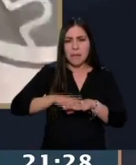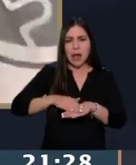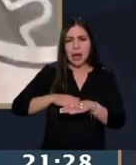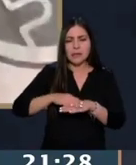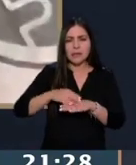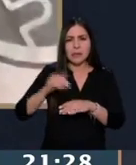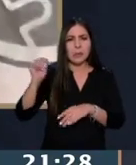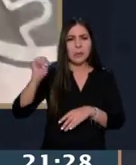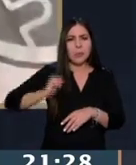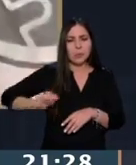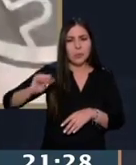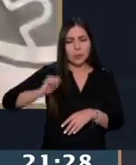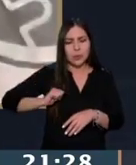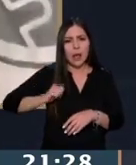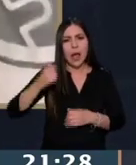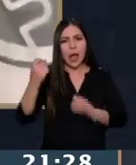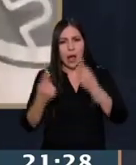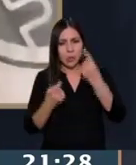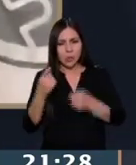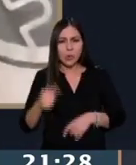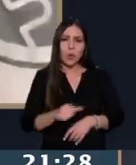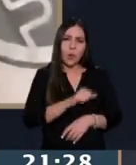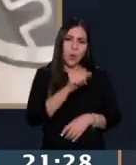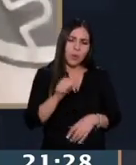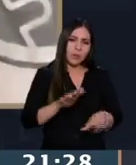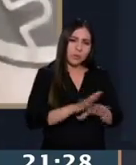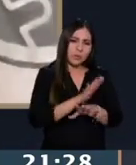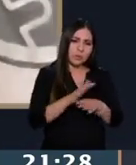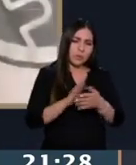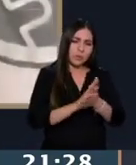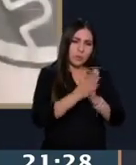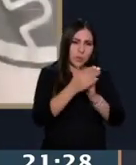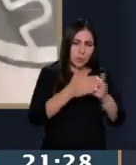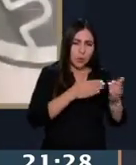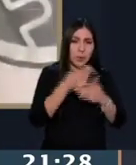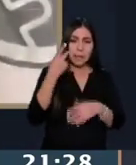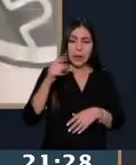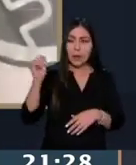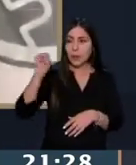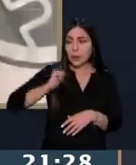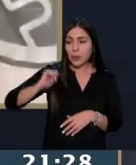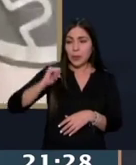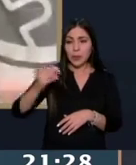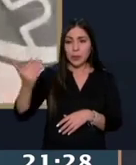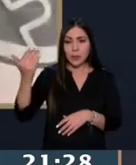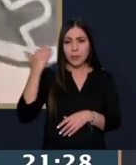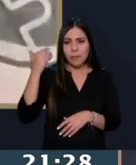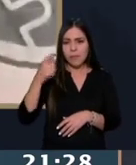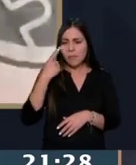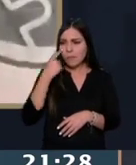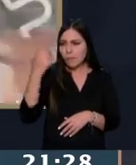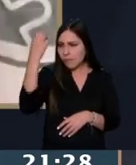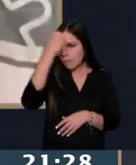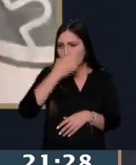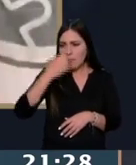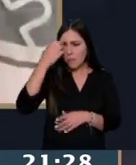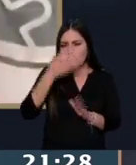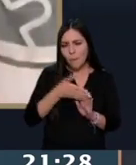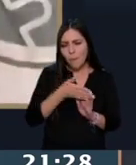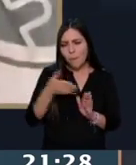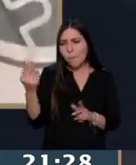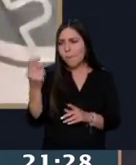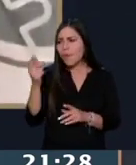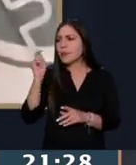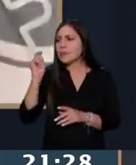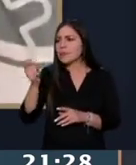de ellos, otros han sido modernizados, pero algunos de los trenes más antiguos, para poder hacer un diagnóstico de qué se